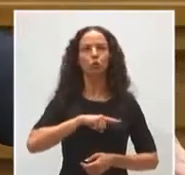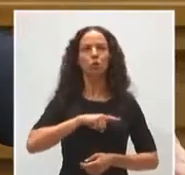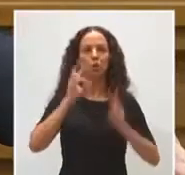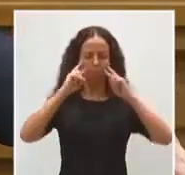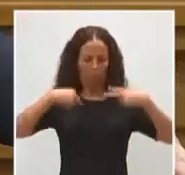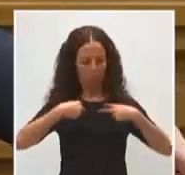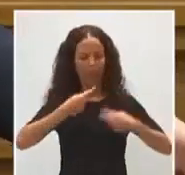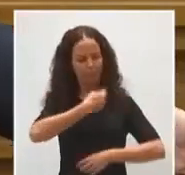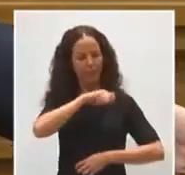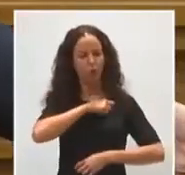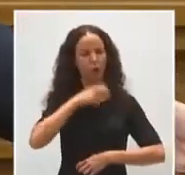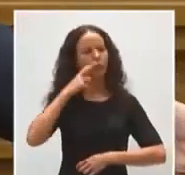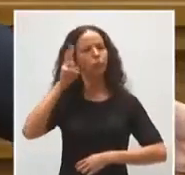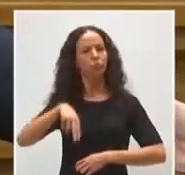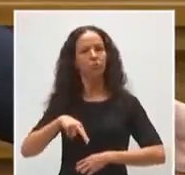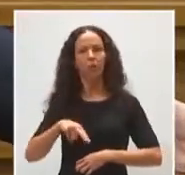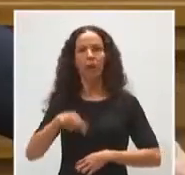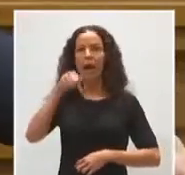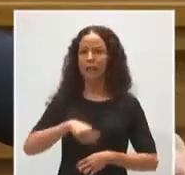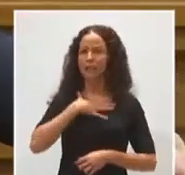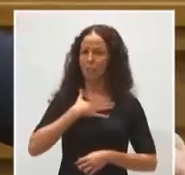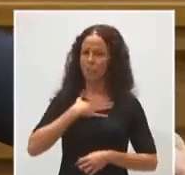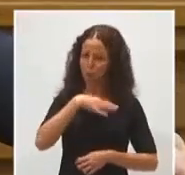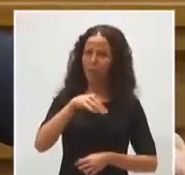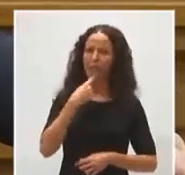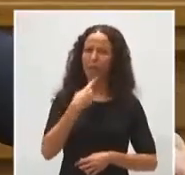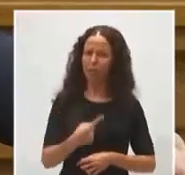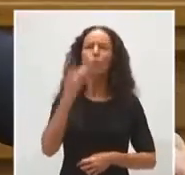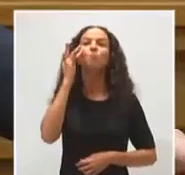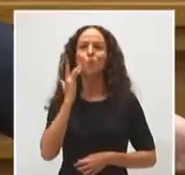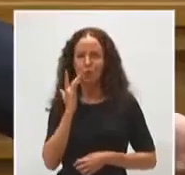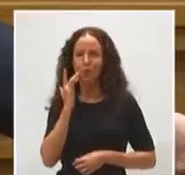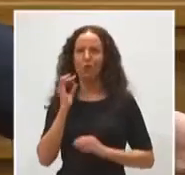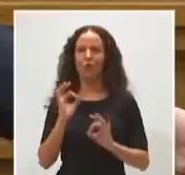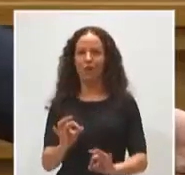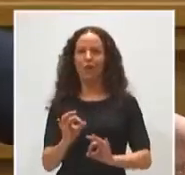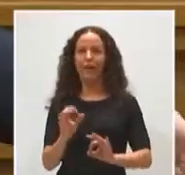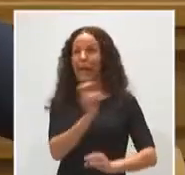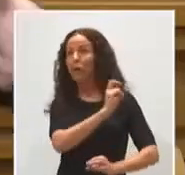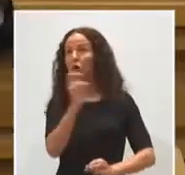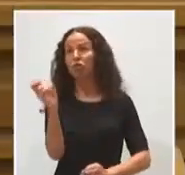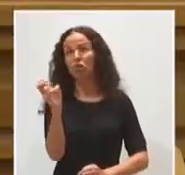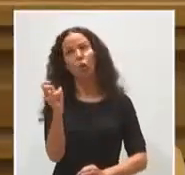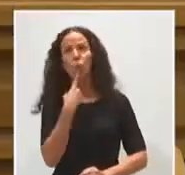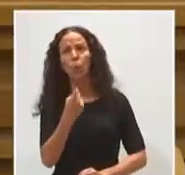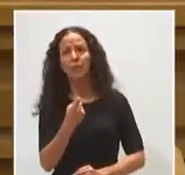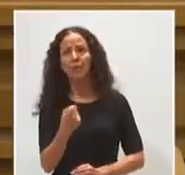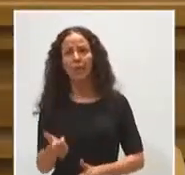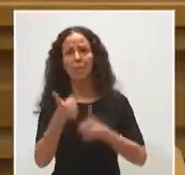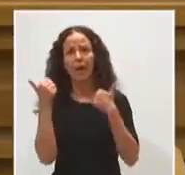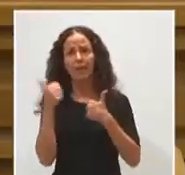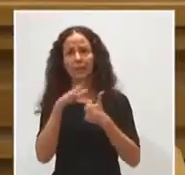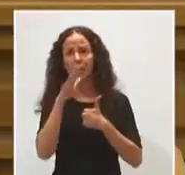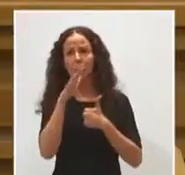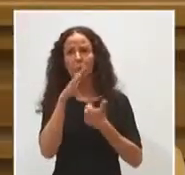además aquí se puede decir claramente de pura cepa en otros sitios lo cuesta más porque utilizan más bien el